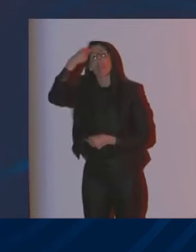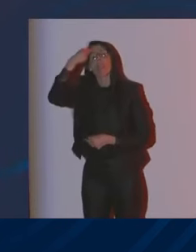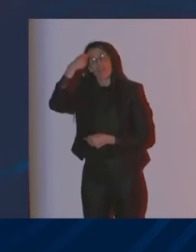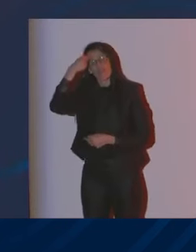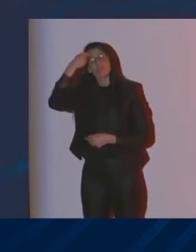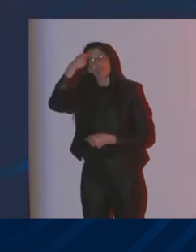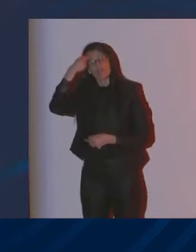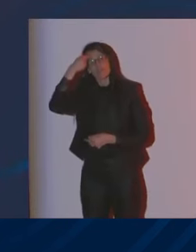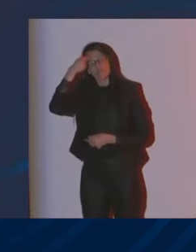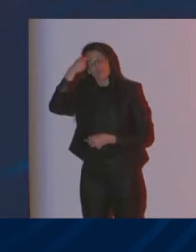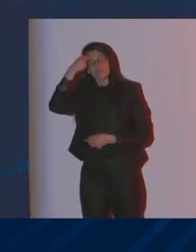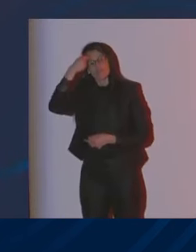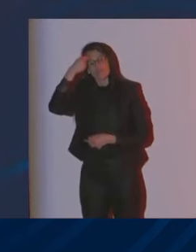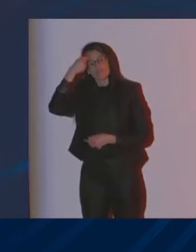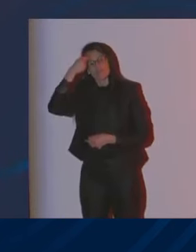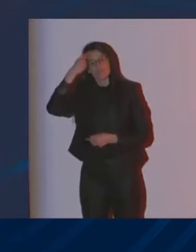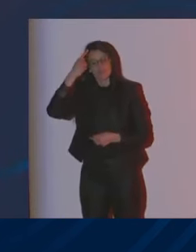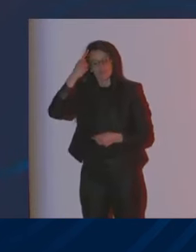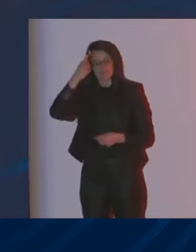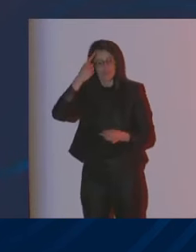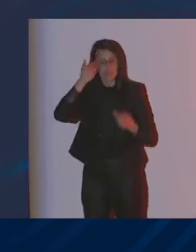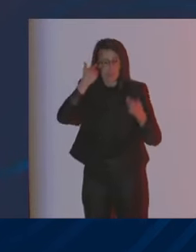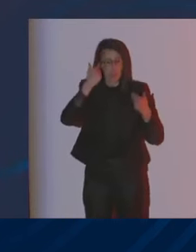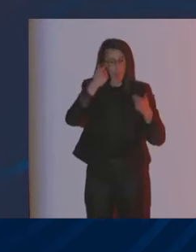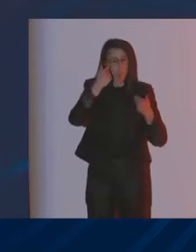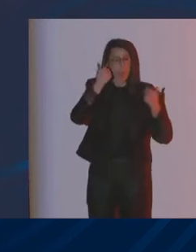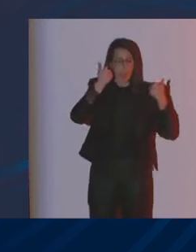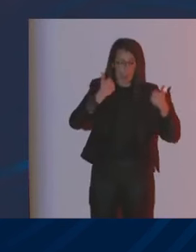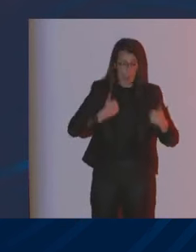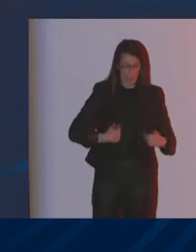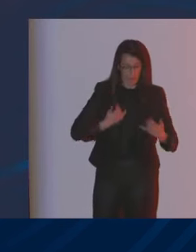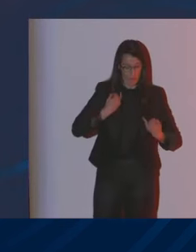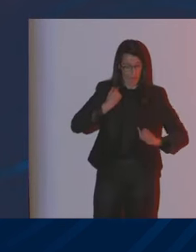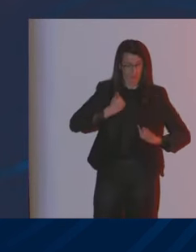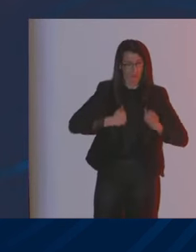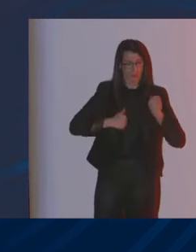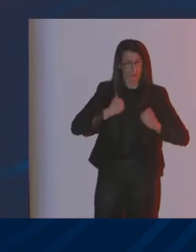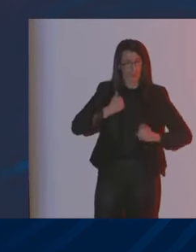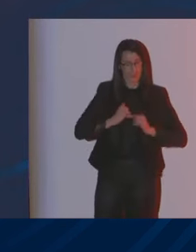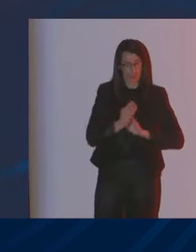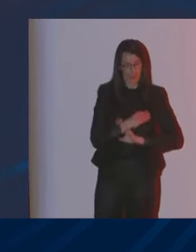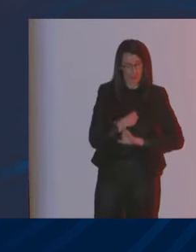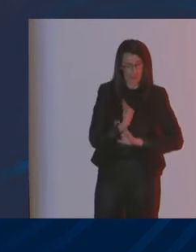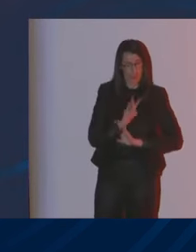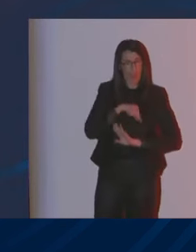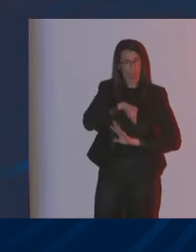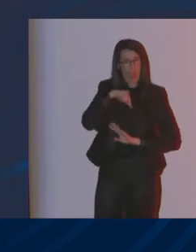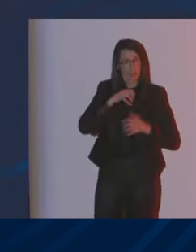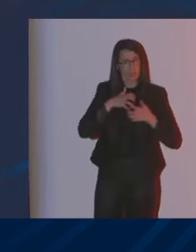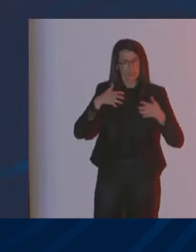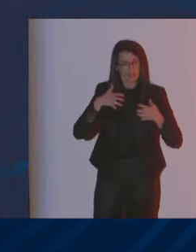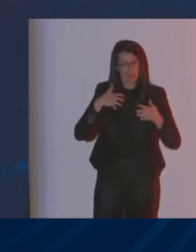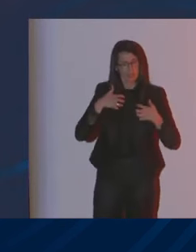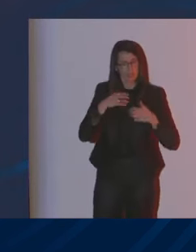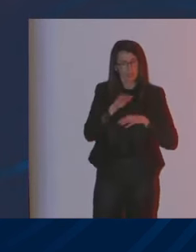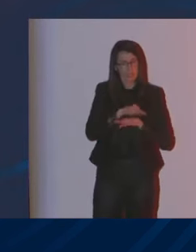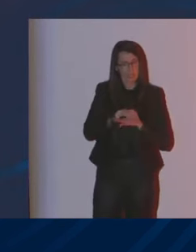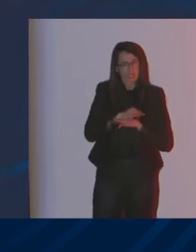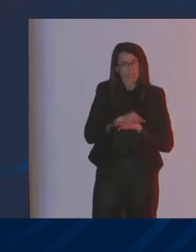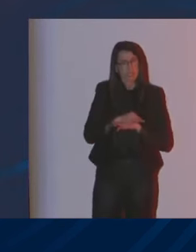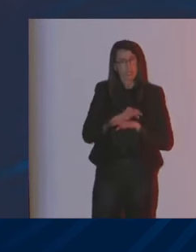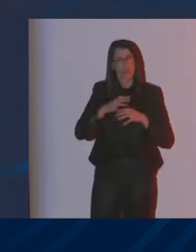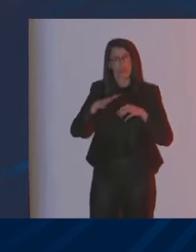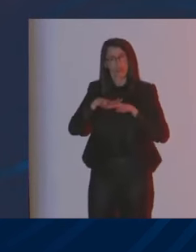Hemos curado las heridas del cuerpo y aliviado los arañazos del alma. Hemos tejido redes para